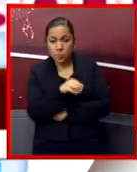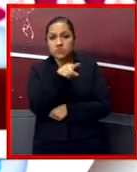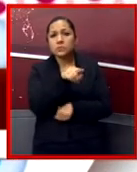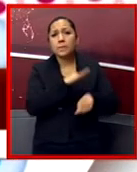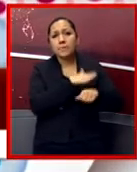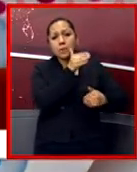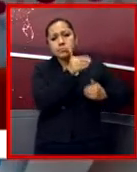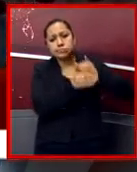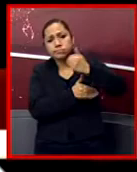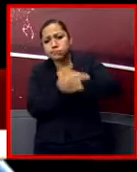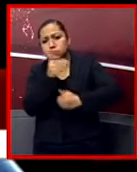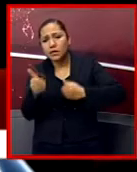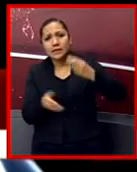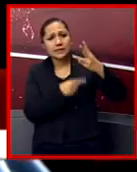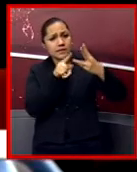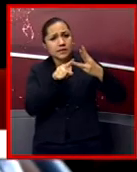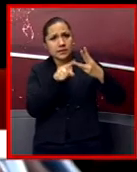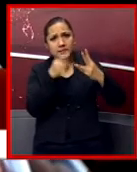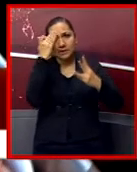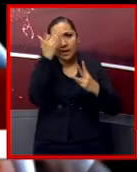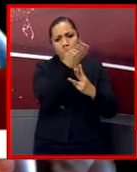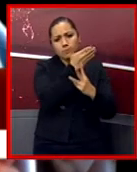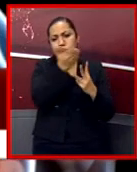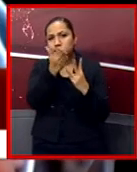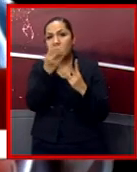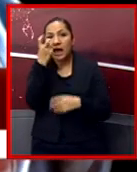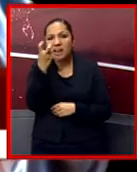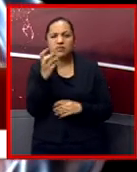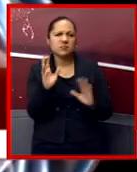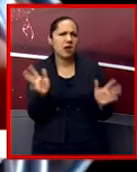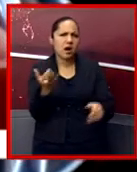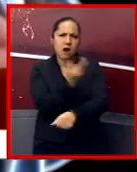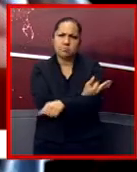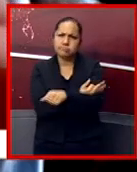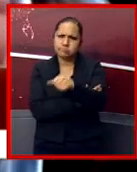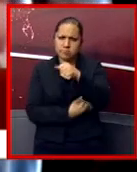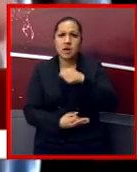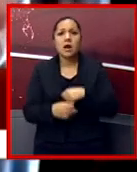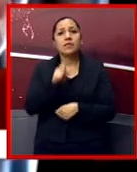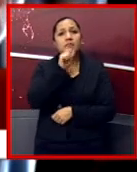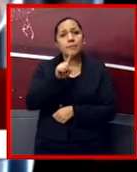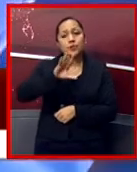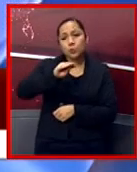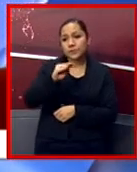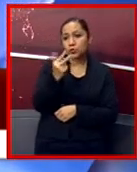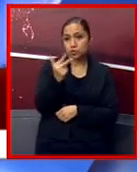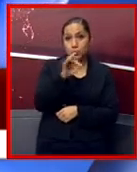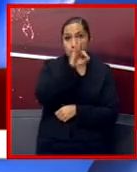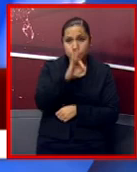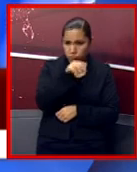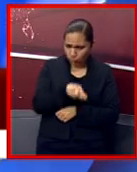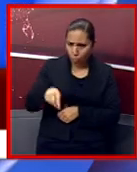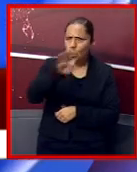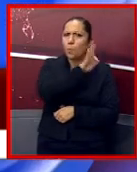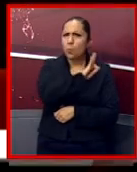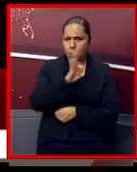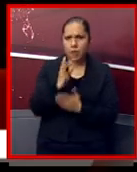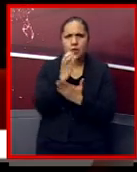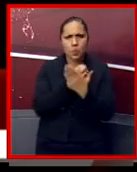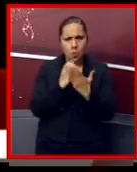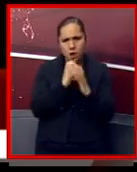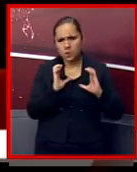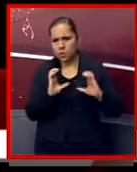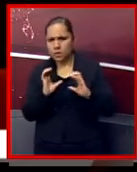tercera etapa, cuando ya es demasiado tarde. Sobre todo, se dijo, cuando el 98% de los casos es curable.